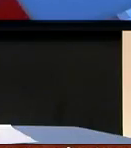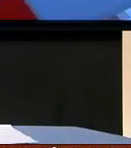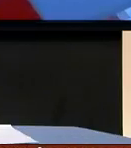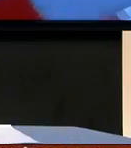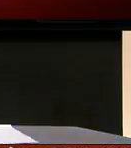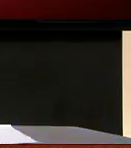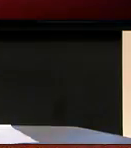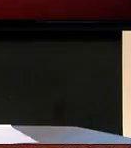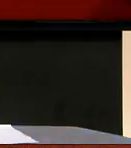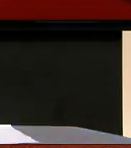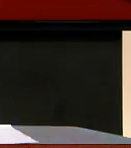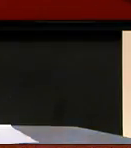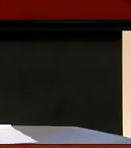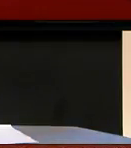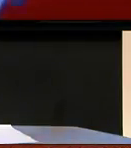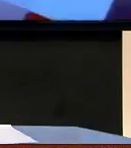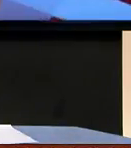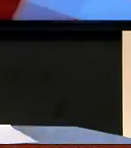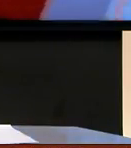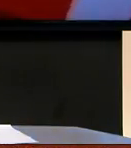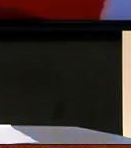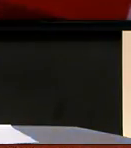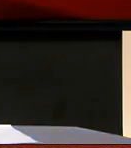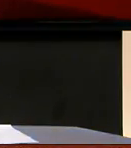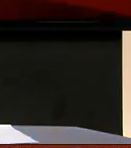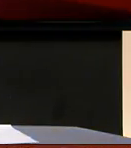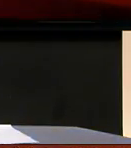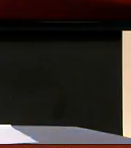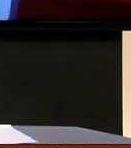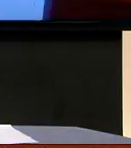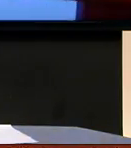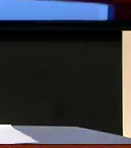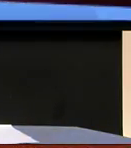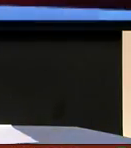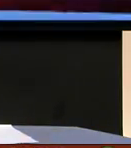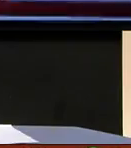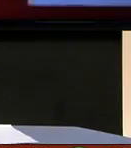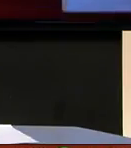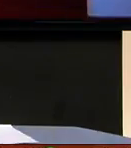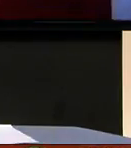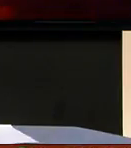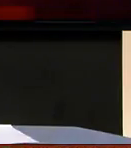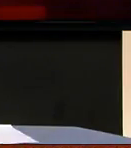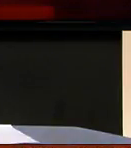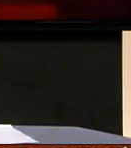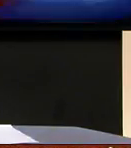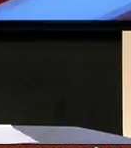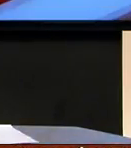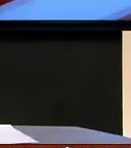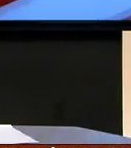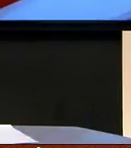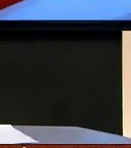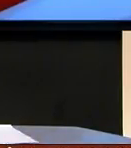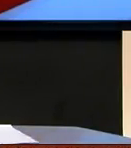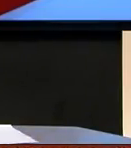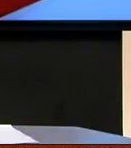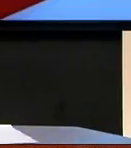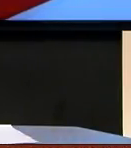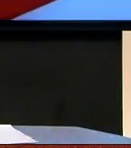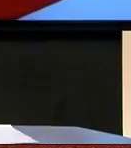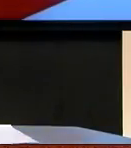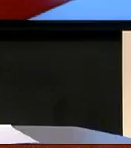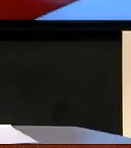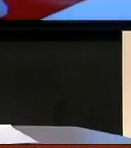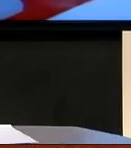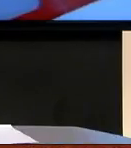ciudad. Bueno, pues ahora Ana Cristina Olvera, dentro de sus múltiples genialidades, nos dirá cuáles fueron estos detalles. Muy buenos